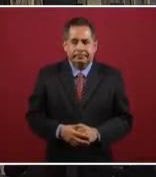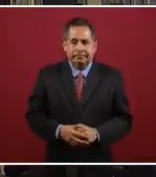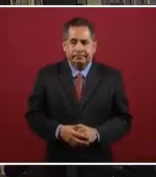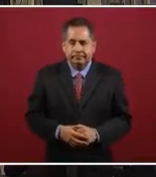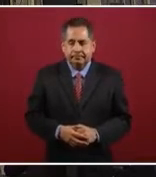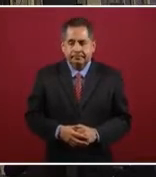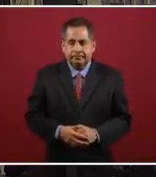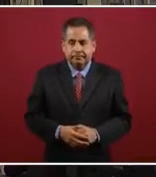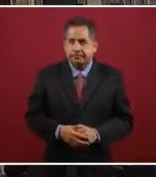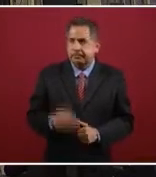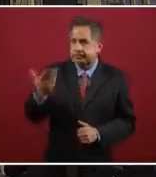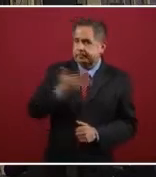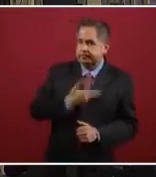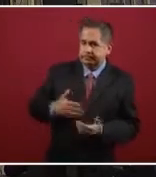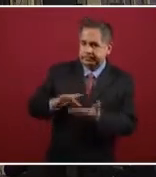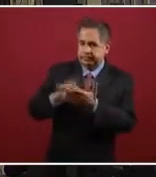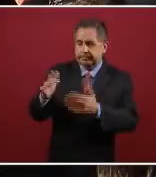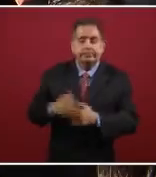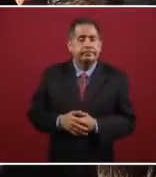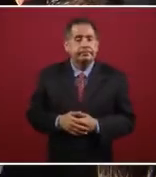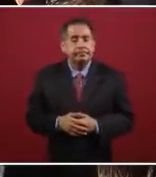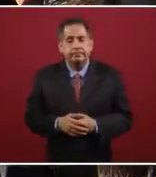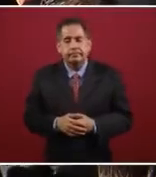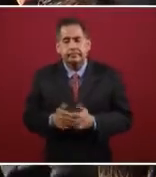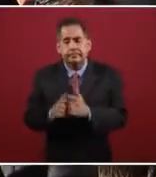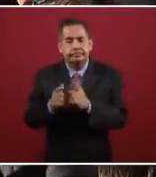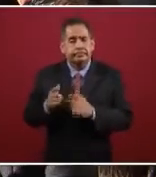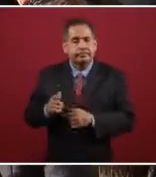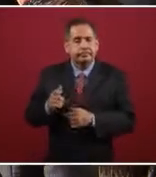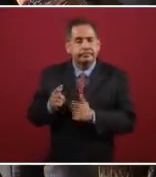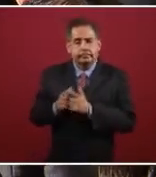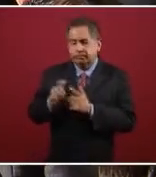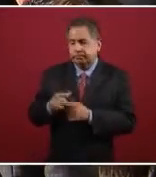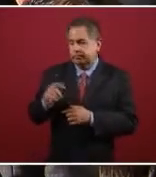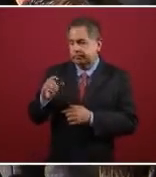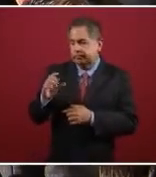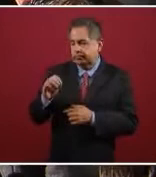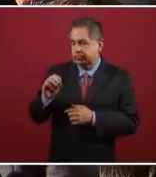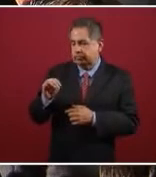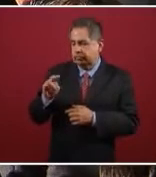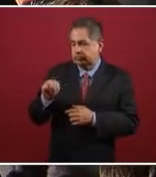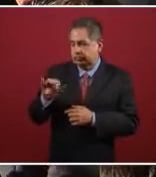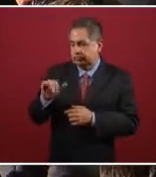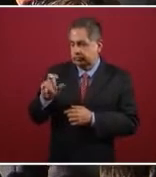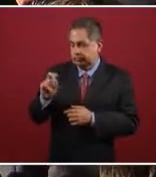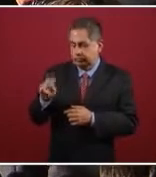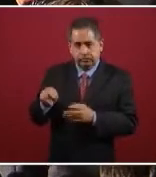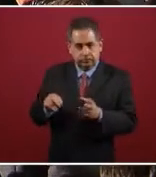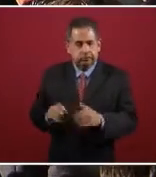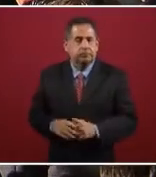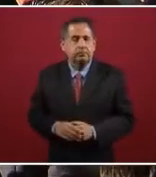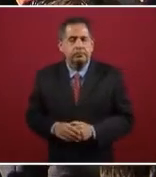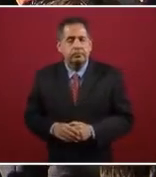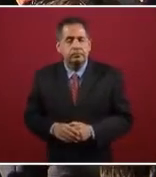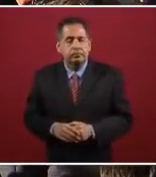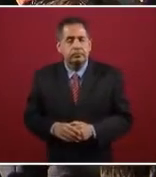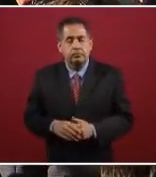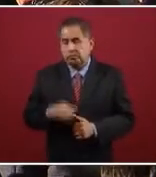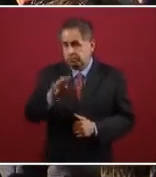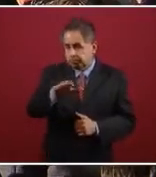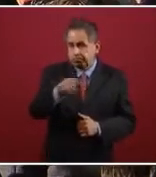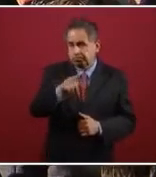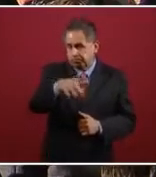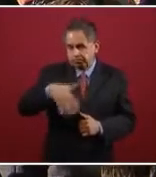gracias central hilera de grupo las comunicaciones hablando un poquito de lo del agua y de lo que está diciendo usted acerca de que es muy